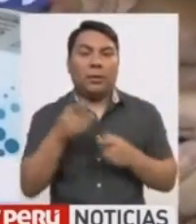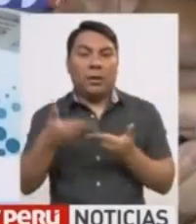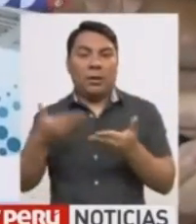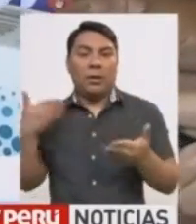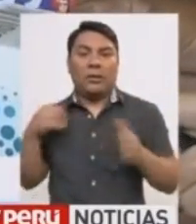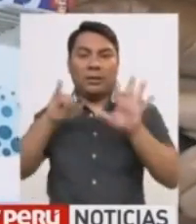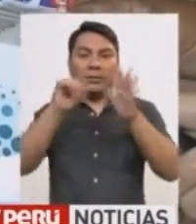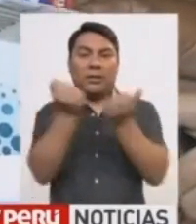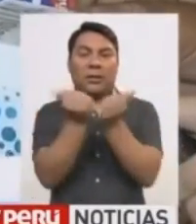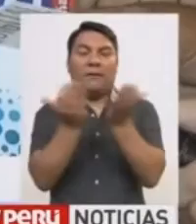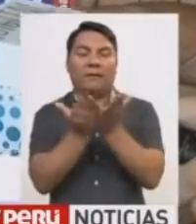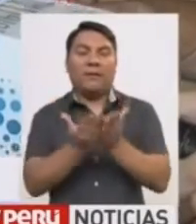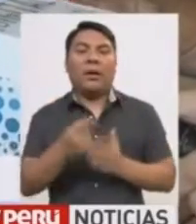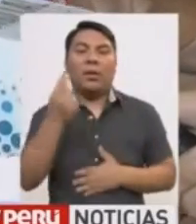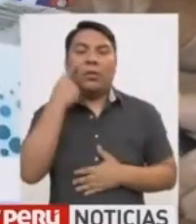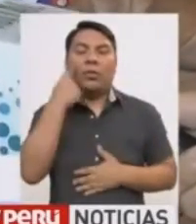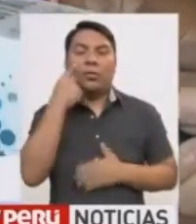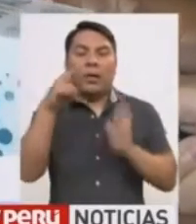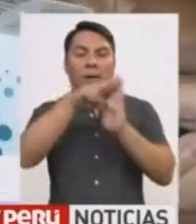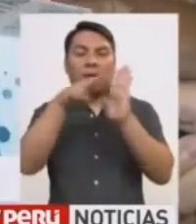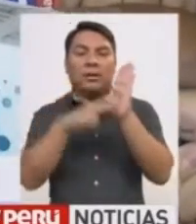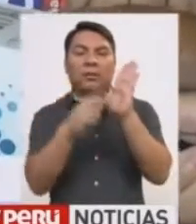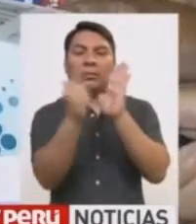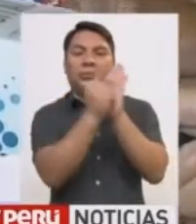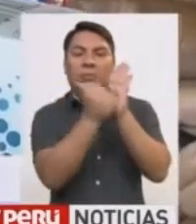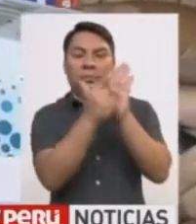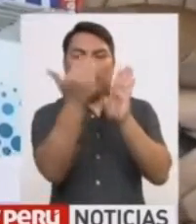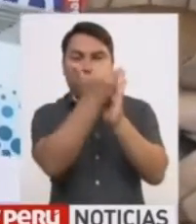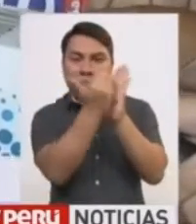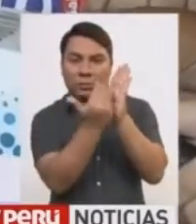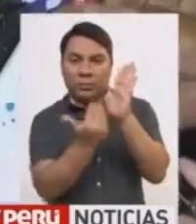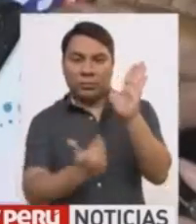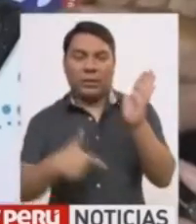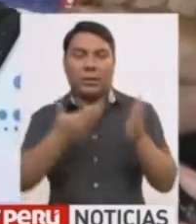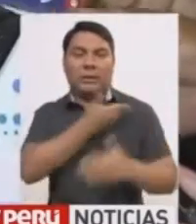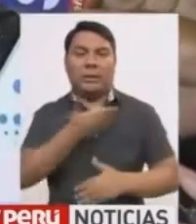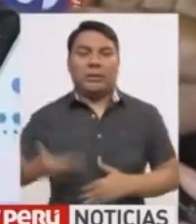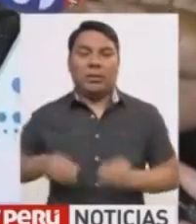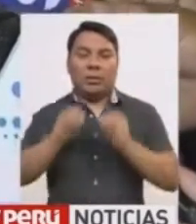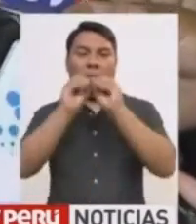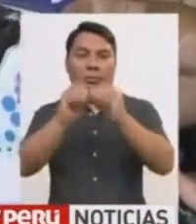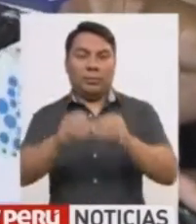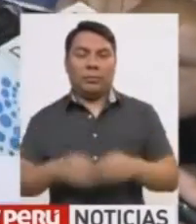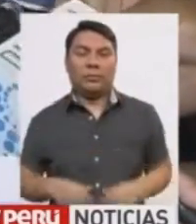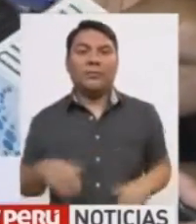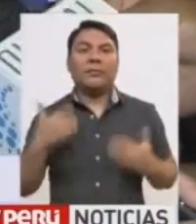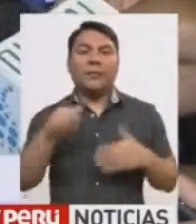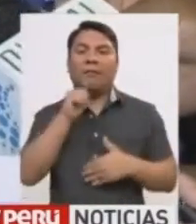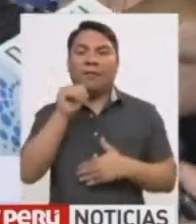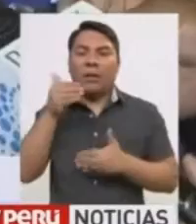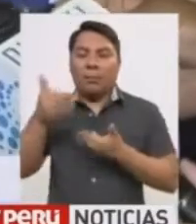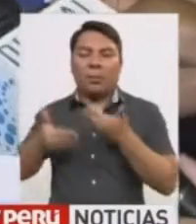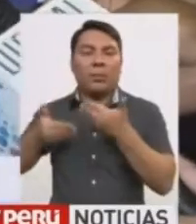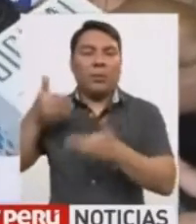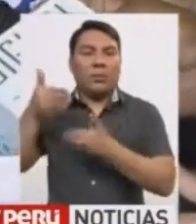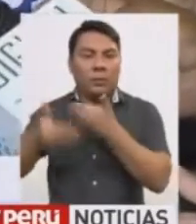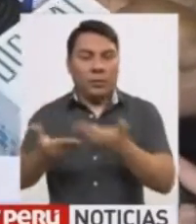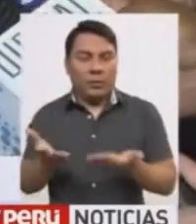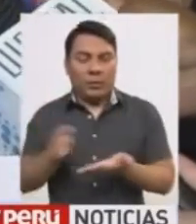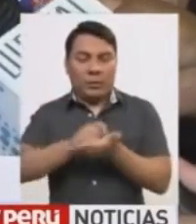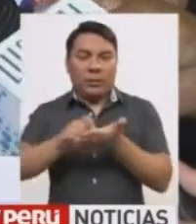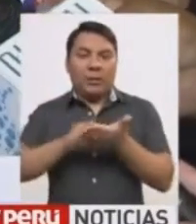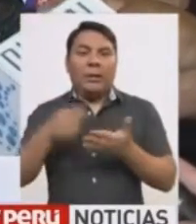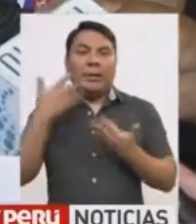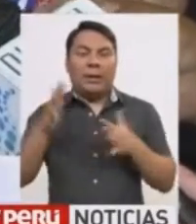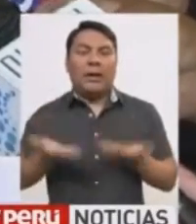se debe conocer el reglamento del decreto que creó la Procuraduría General del Estado. Estamos en ese proceso. En ese proceso es que se ha dado